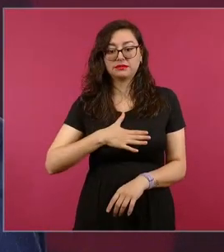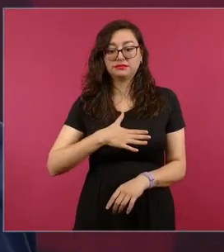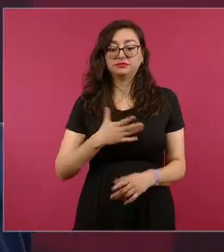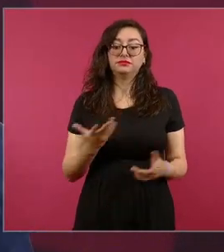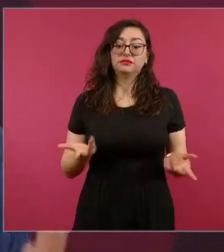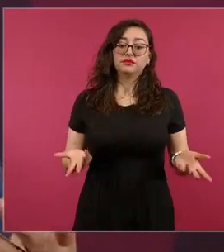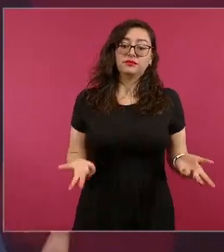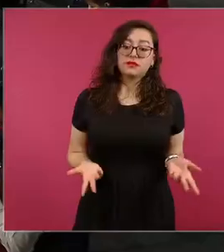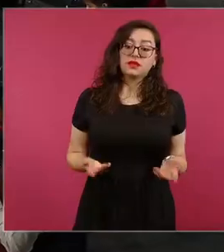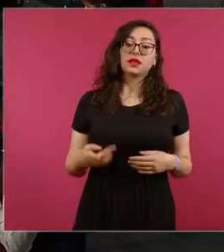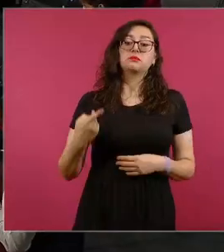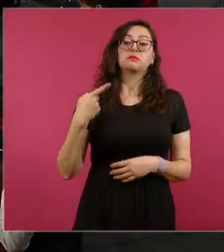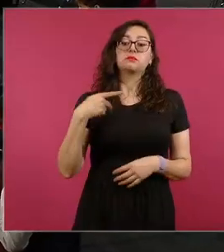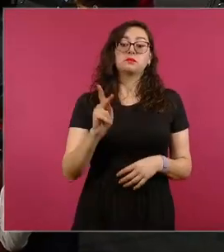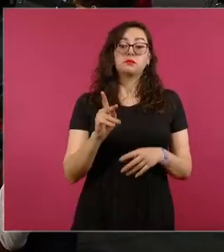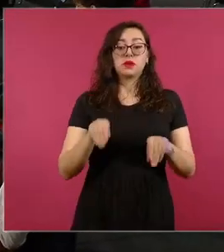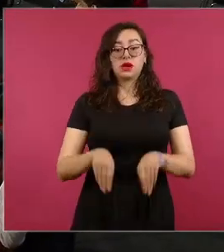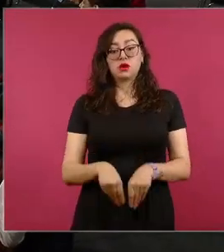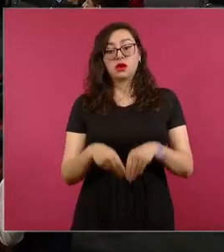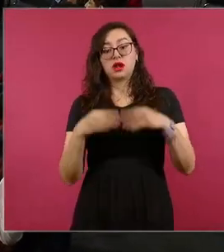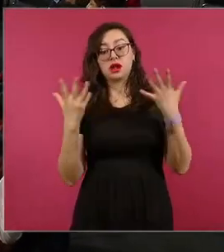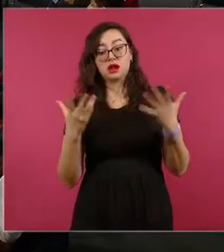y tienen